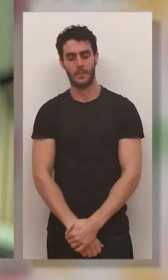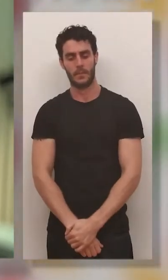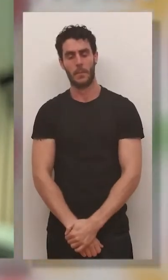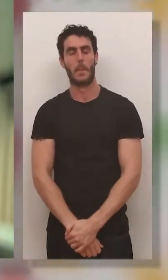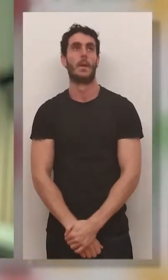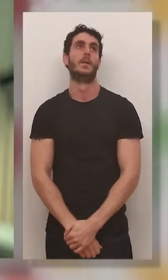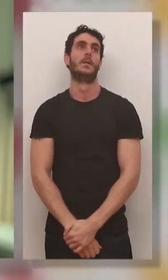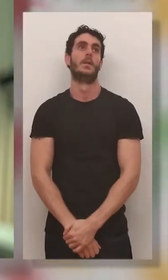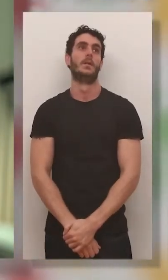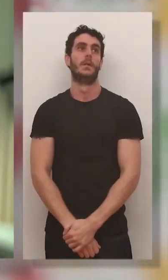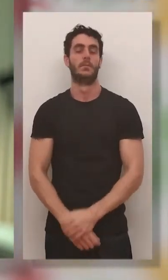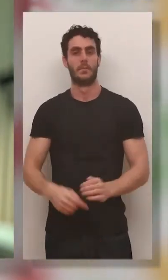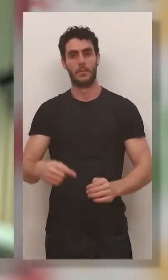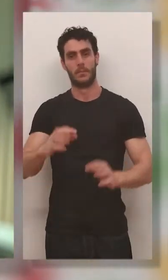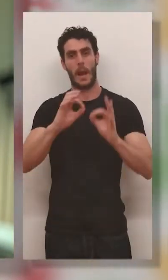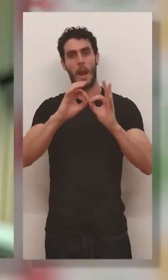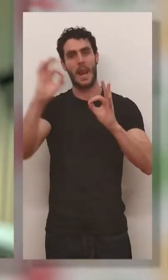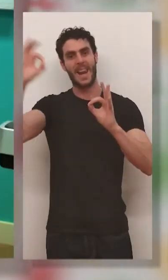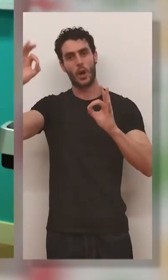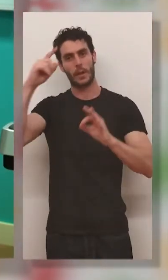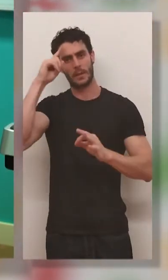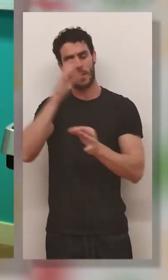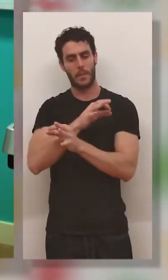Pues saberse muy bien las notas porque si no, no.